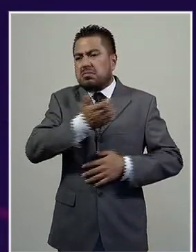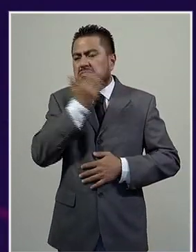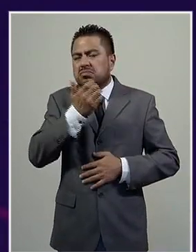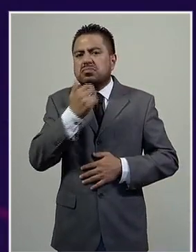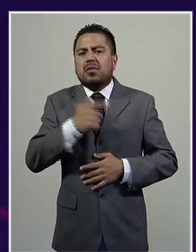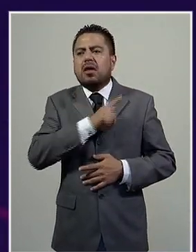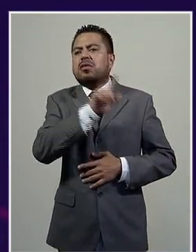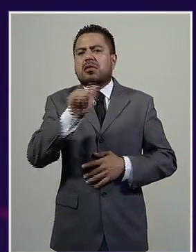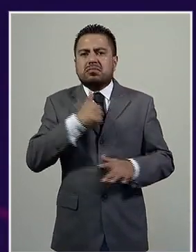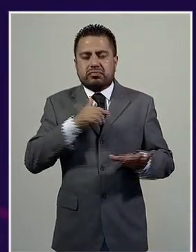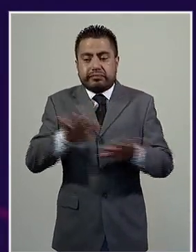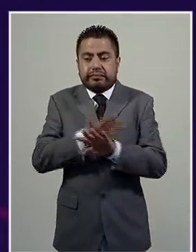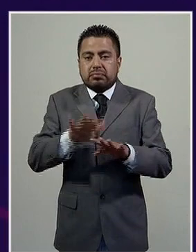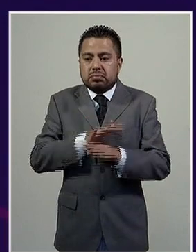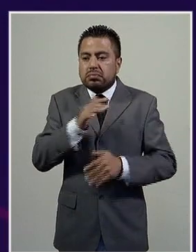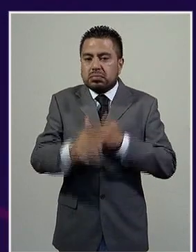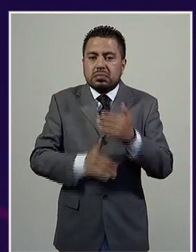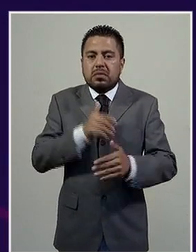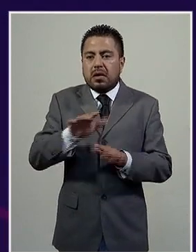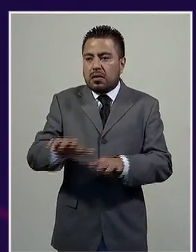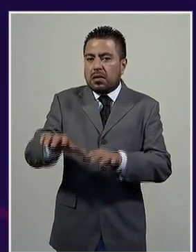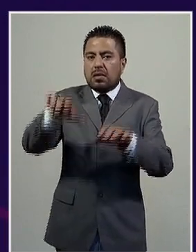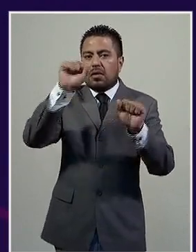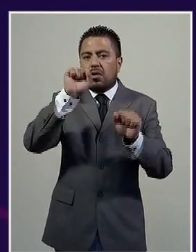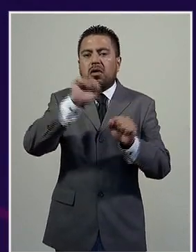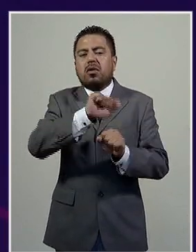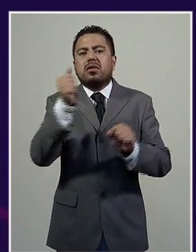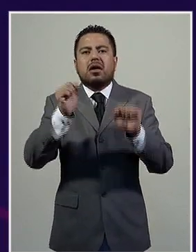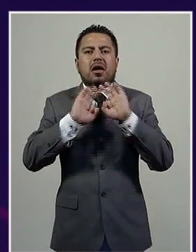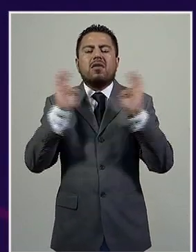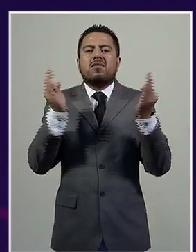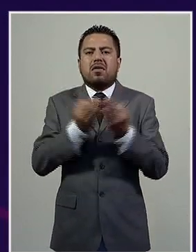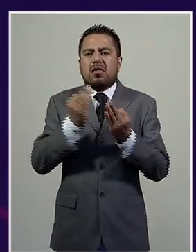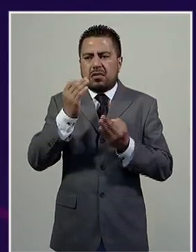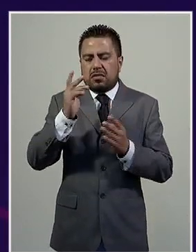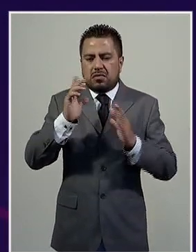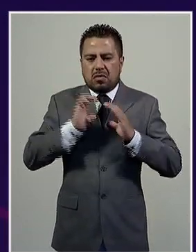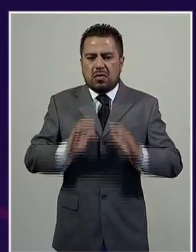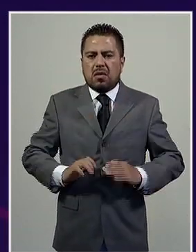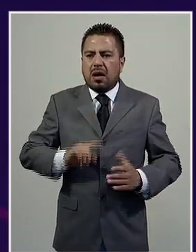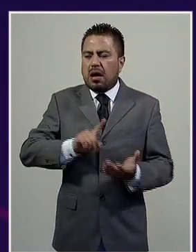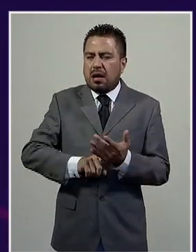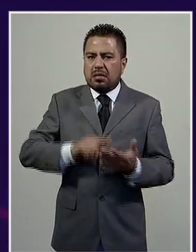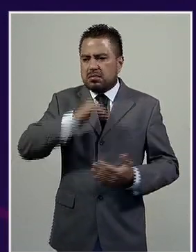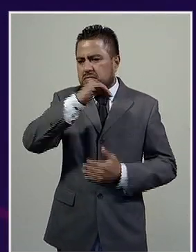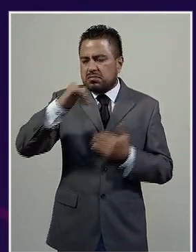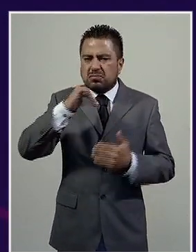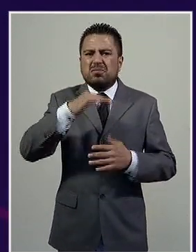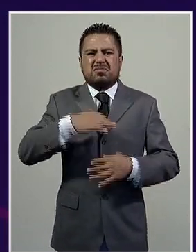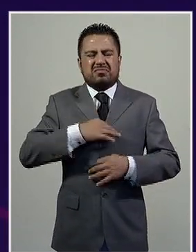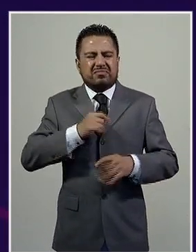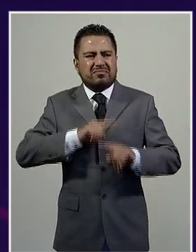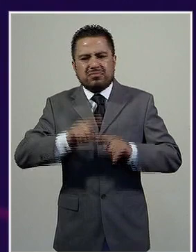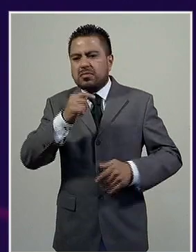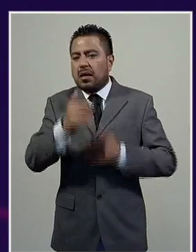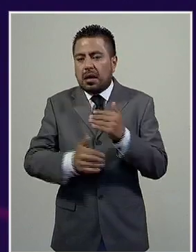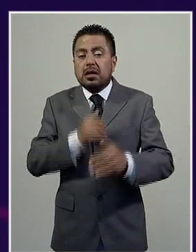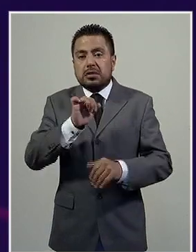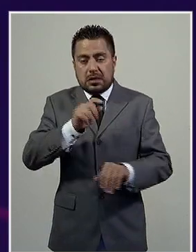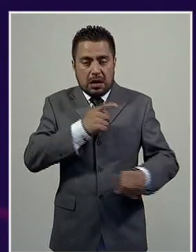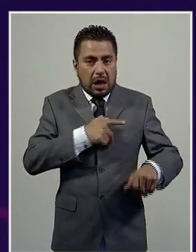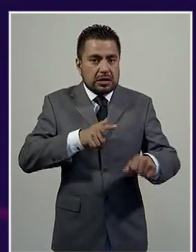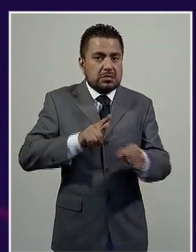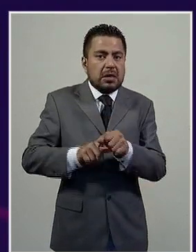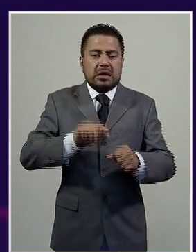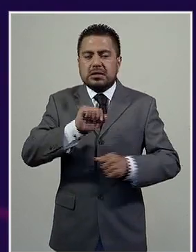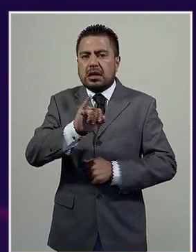empezar un proceso de ir adoptando otra forma de cubrir mi cuerpo. Entonces, sí es un proceso particular,